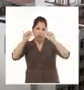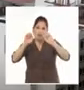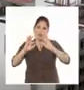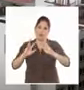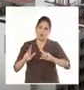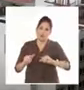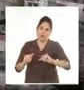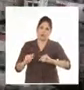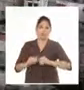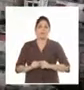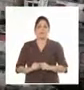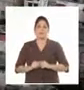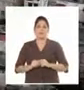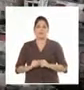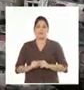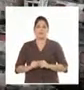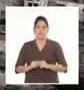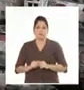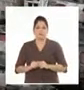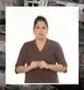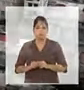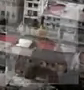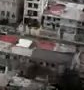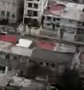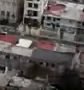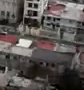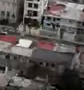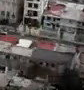Ana Carla Prieto y Manuel Alejandro Reyes para el Canal Cubano de Noticias.